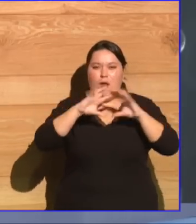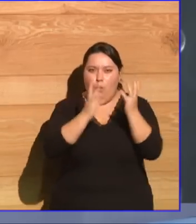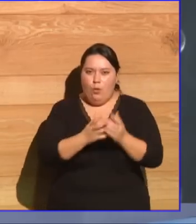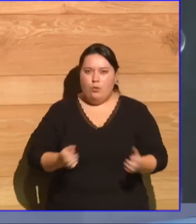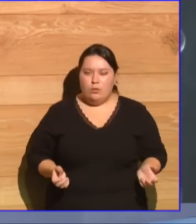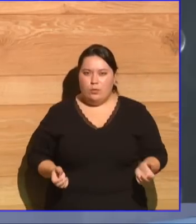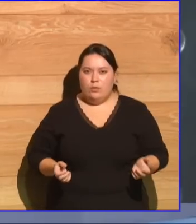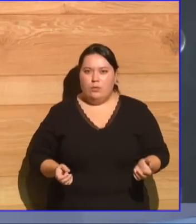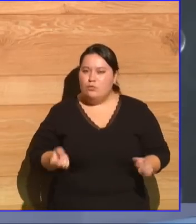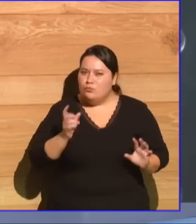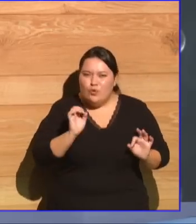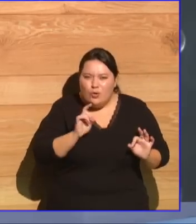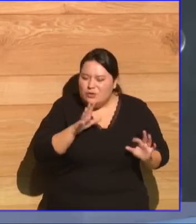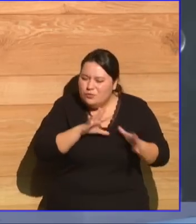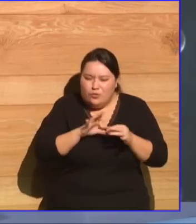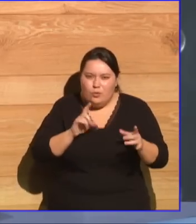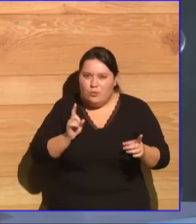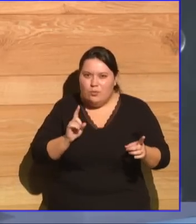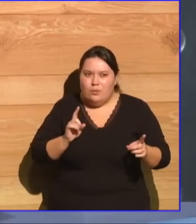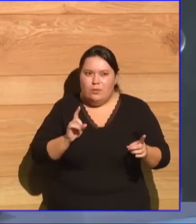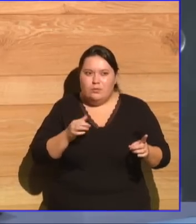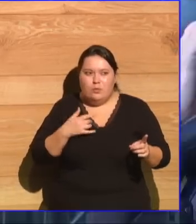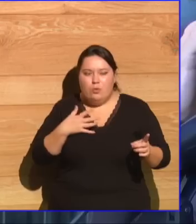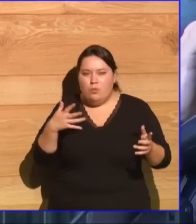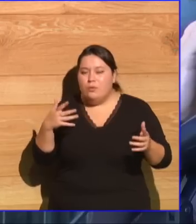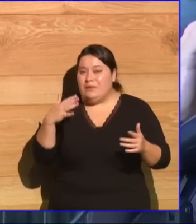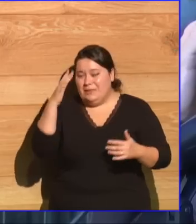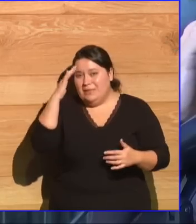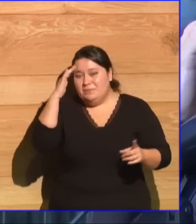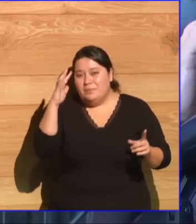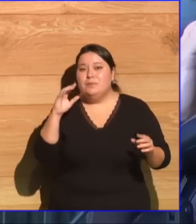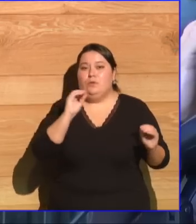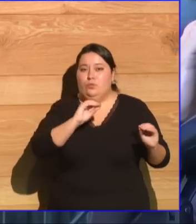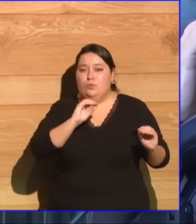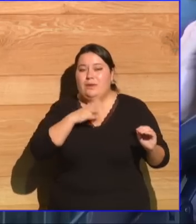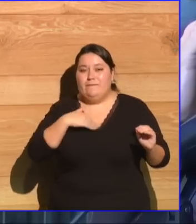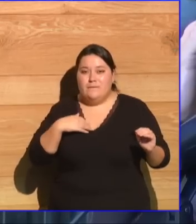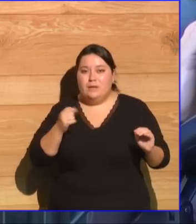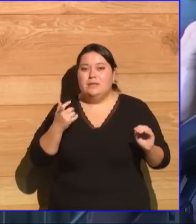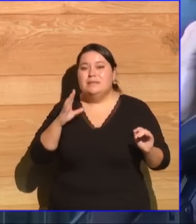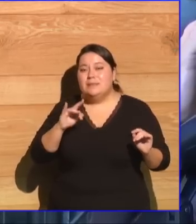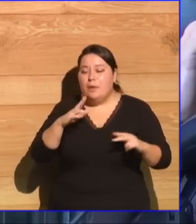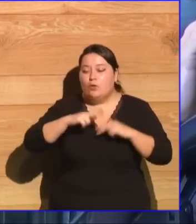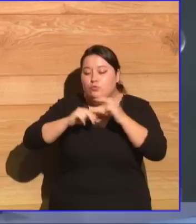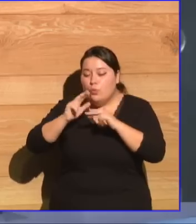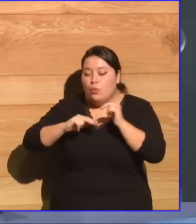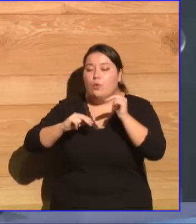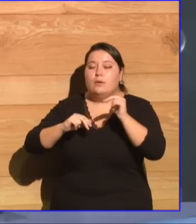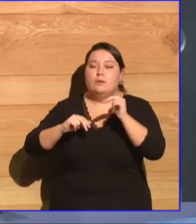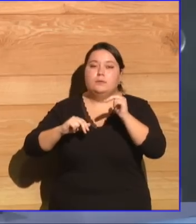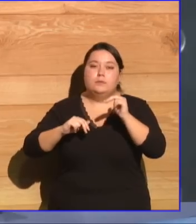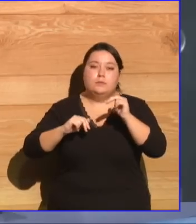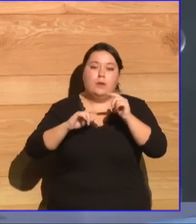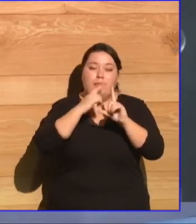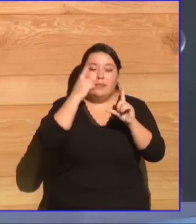parque temático, no me estoy refiriendo a eso. Estaba literalmente inspirado en Disney World. Ya, pero las construcciones,